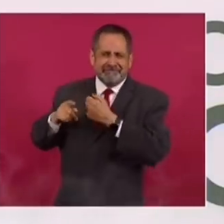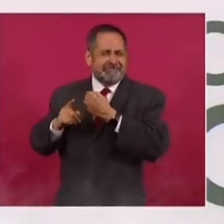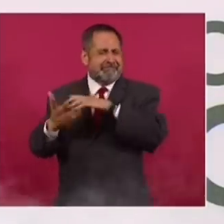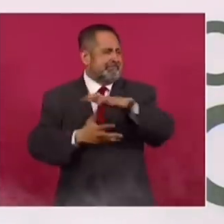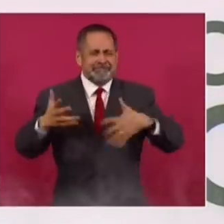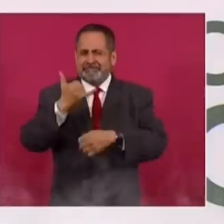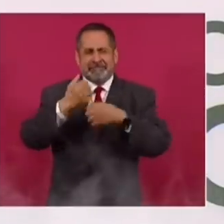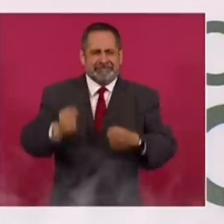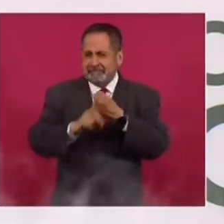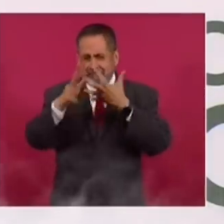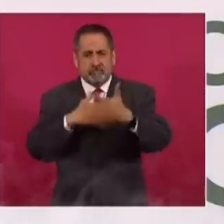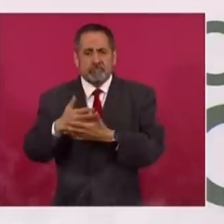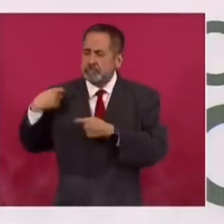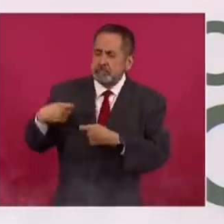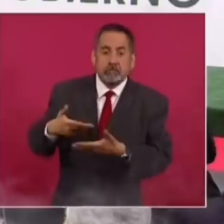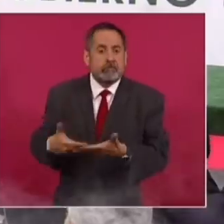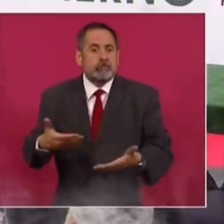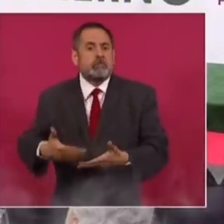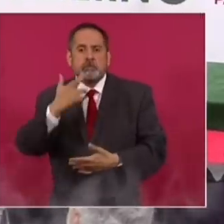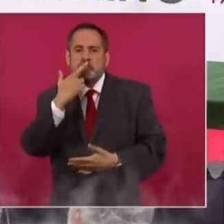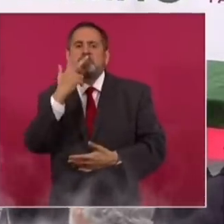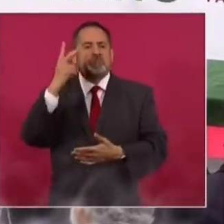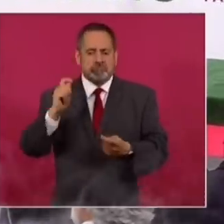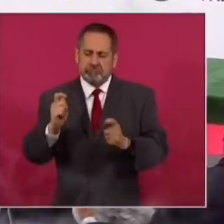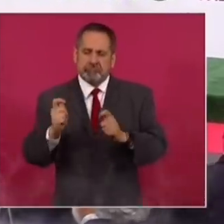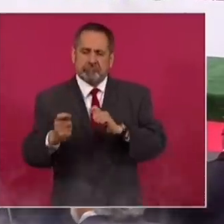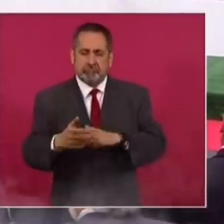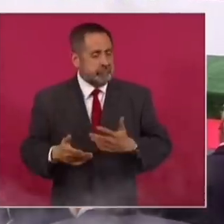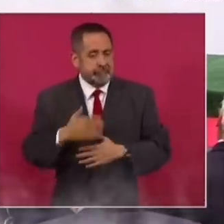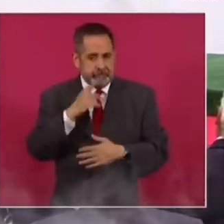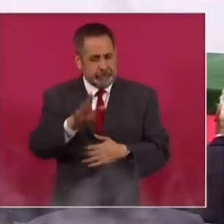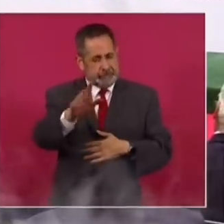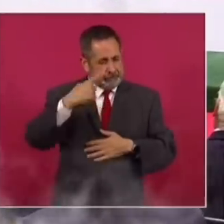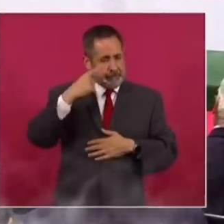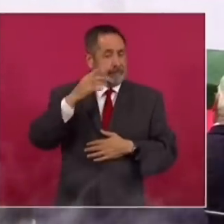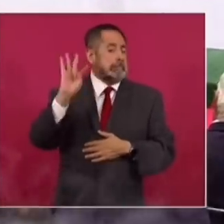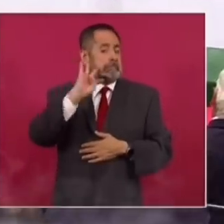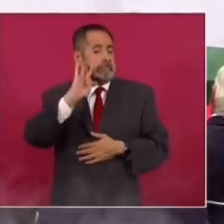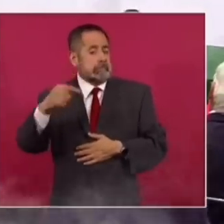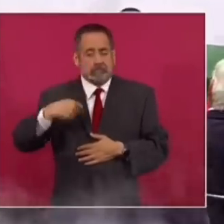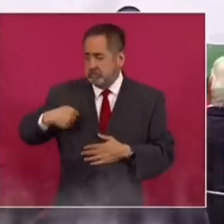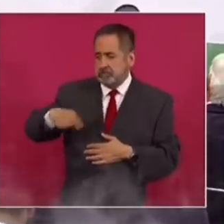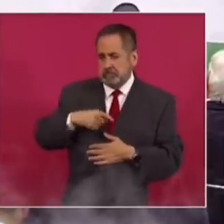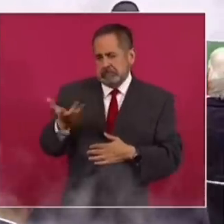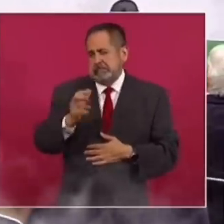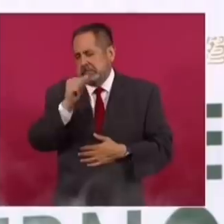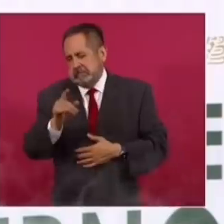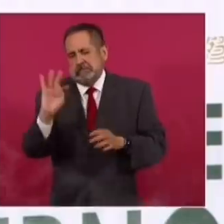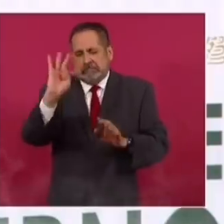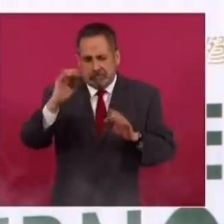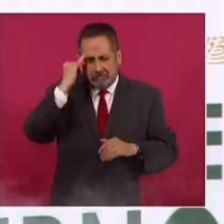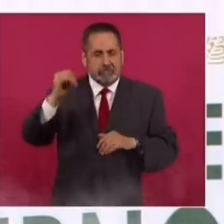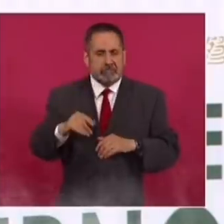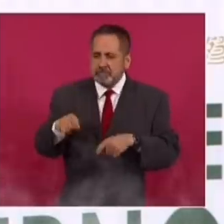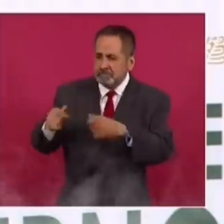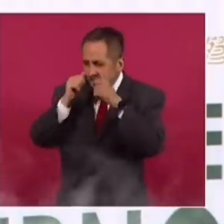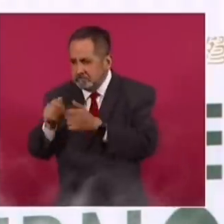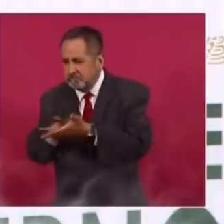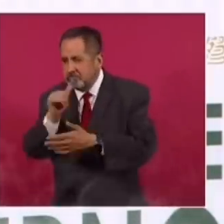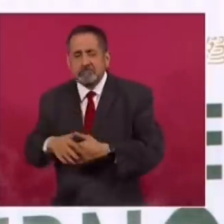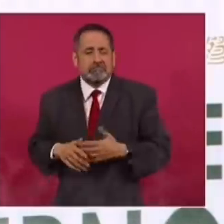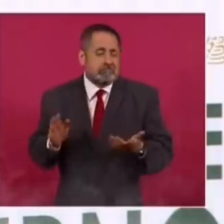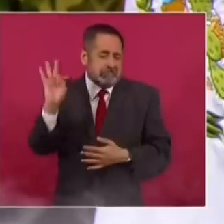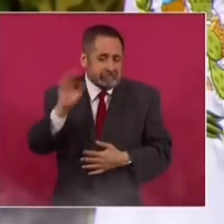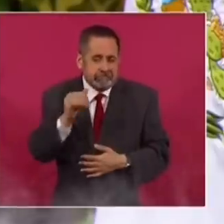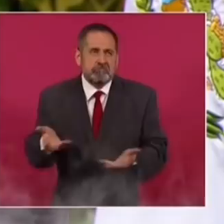inseguridad y de violencia como lo hicimos desde el principio con lo programas es para el bienestar posiblemente no tendríamos